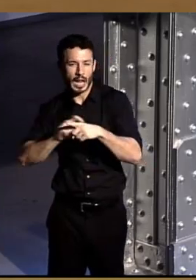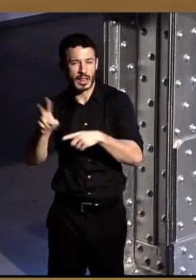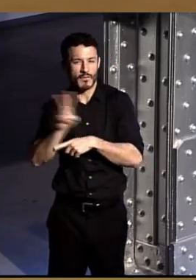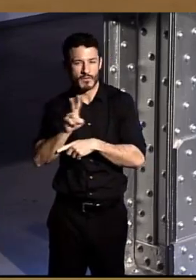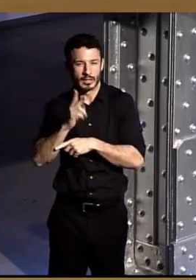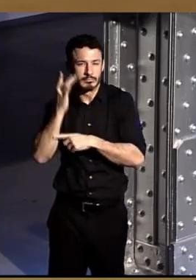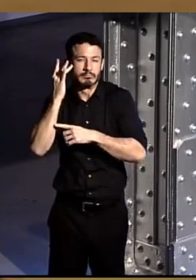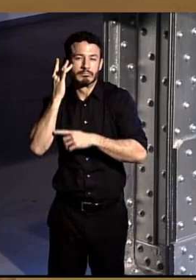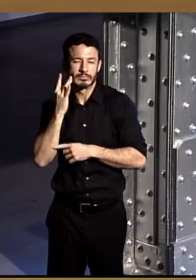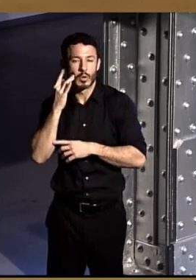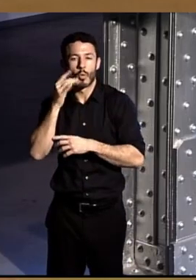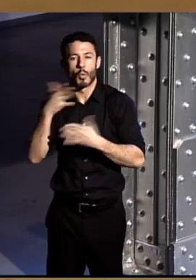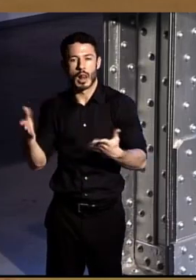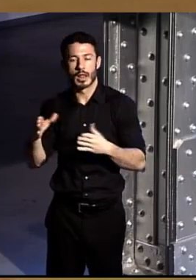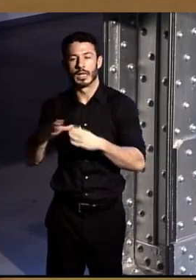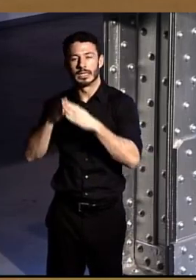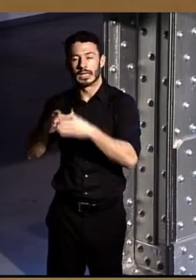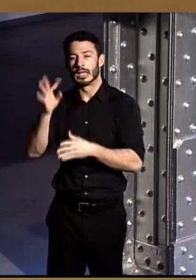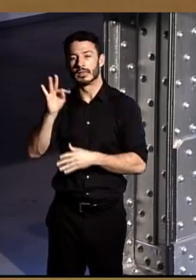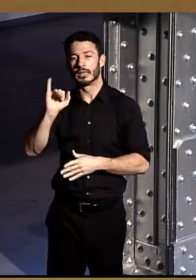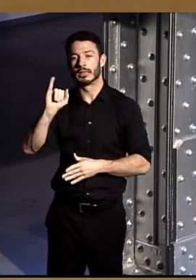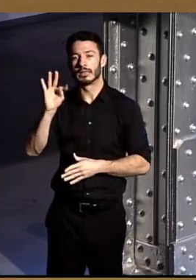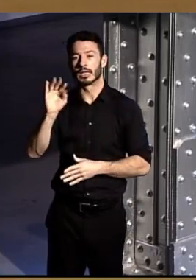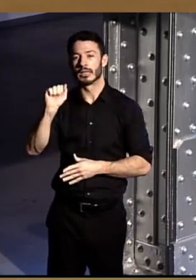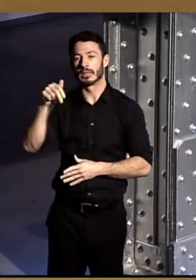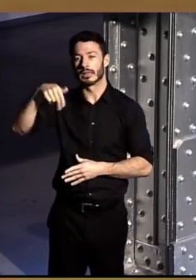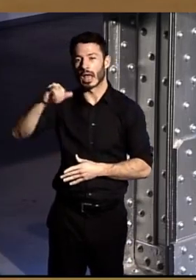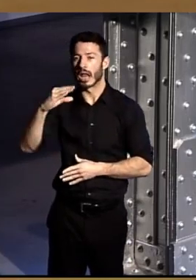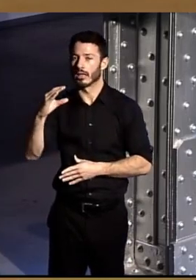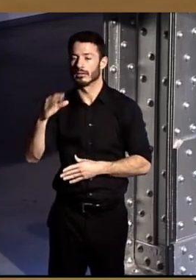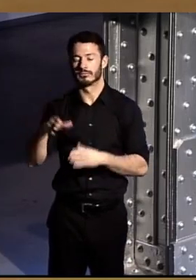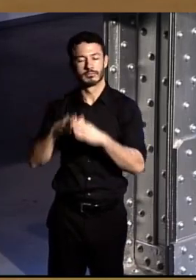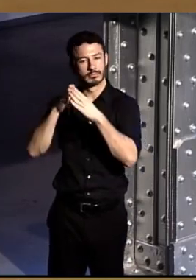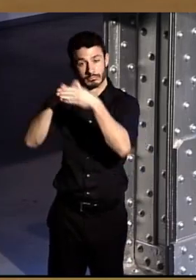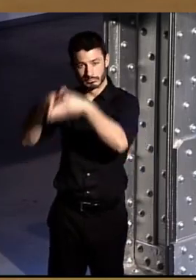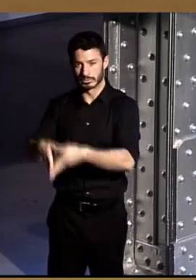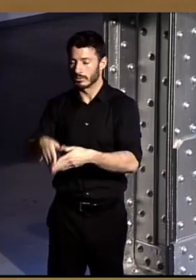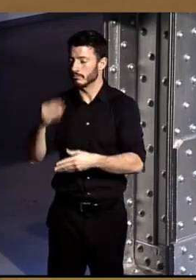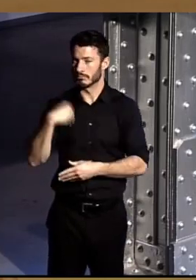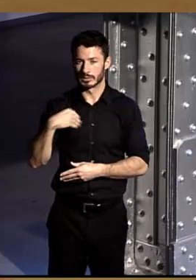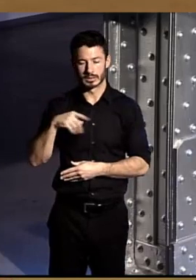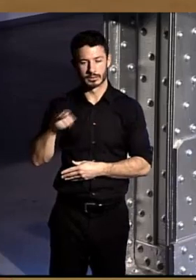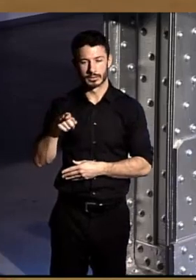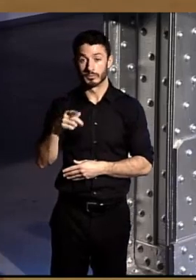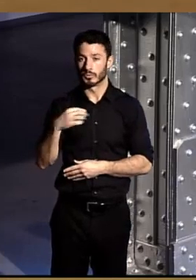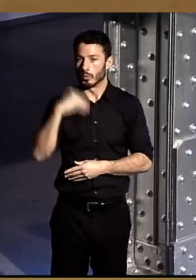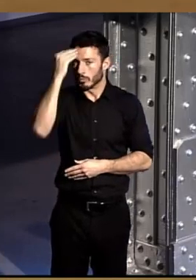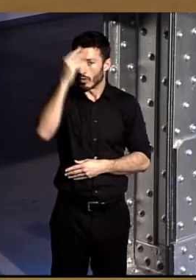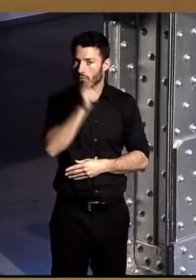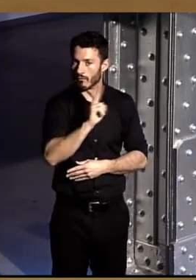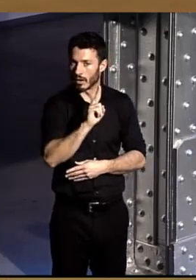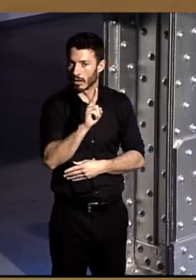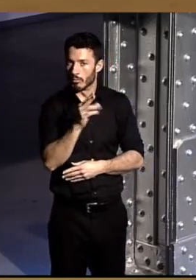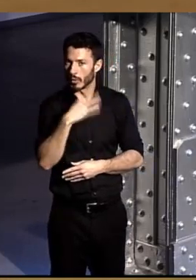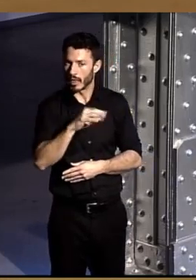podría haber dirigido, si fuese director de cine, haber sido el James Cameron de Titanic, habría hecho exactamente la misma película, con una